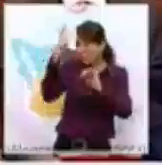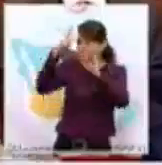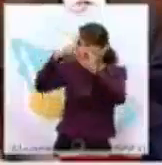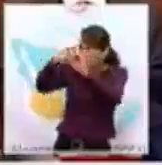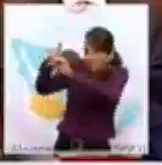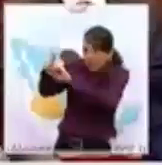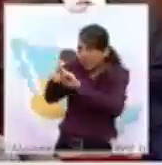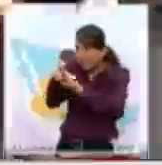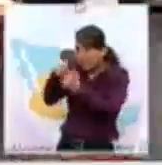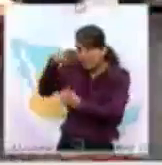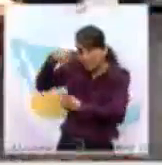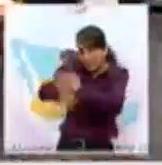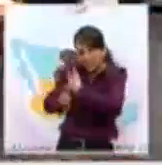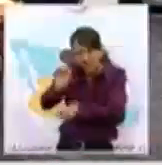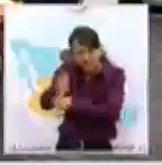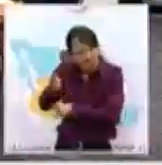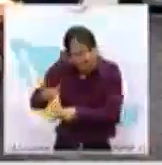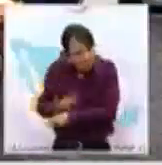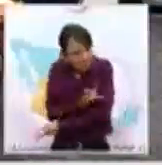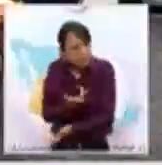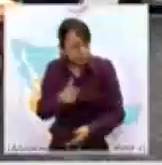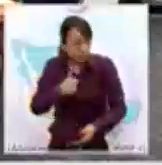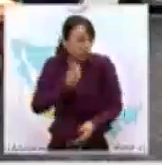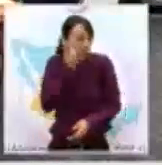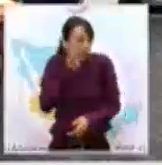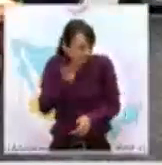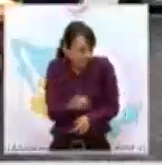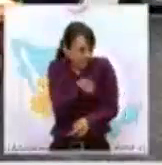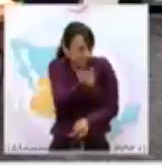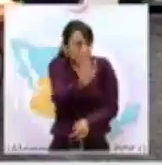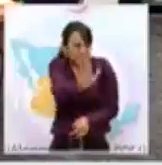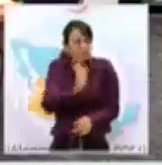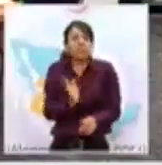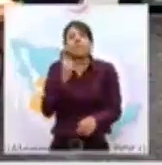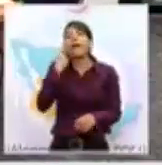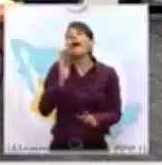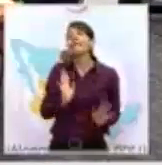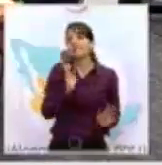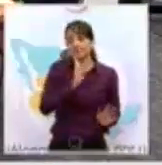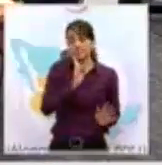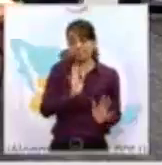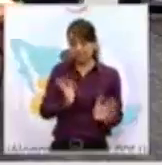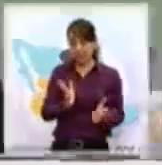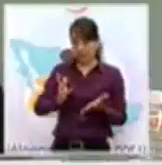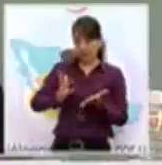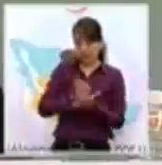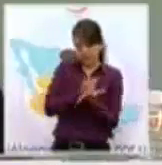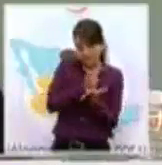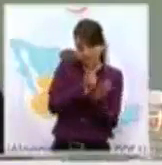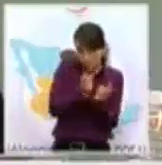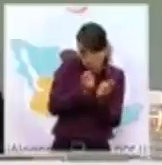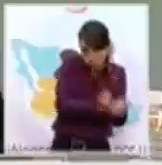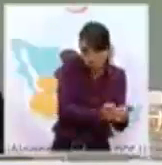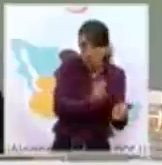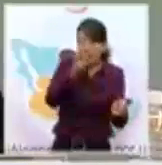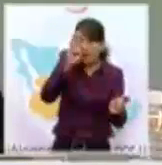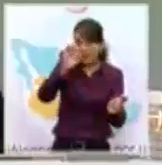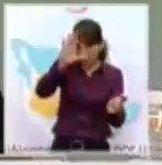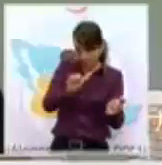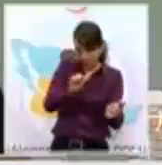ponerlo simplemente como pregunta, qué tanto pesa el mérito en que se obtenga una beca? Yo soy de la